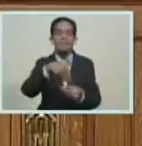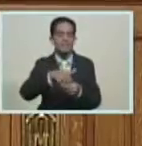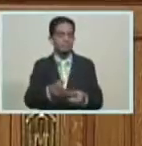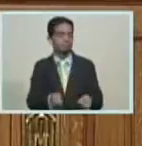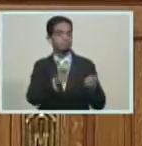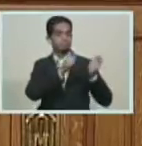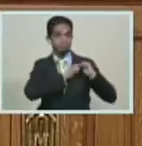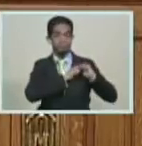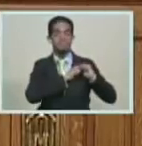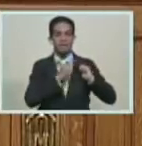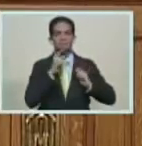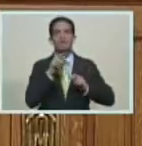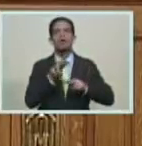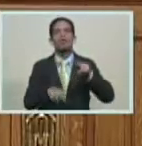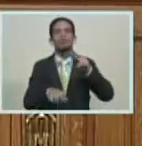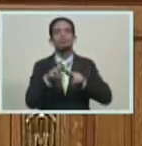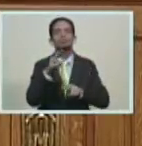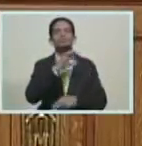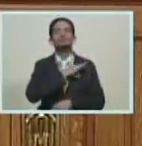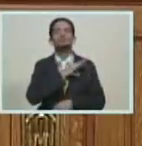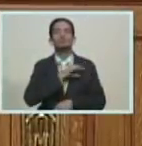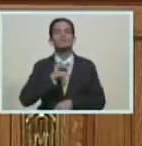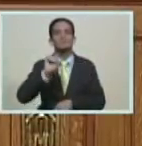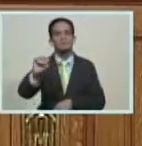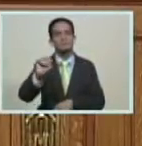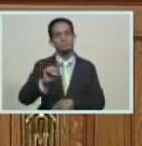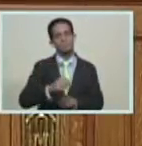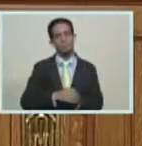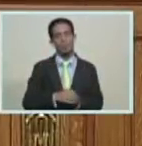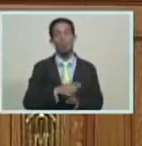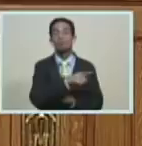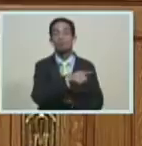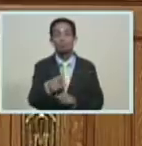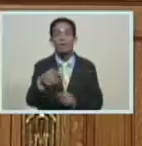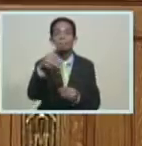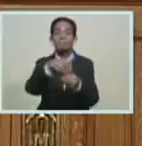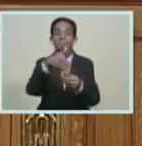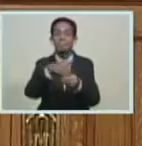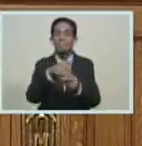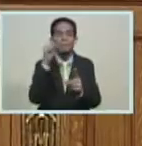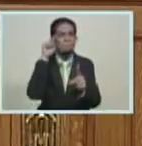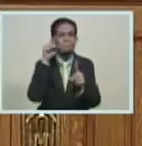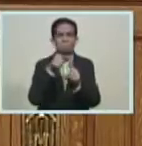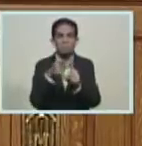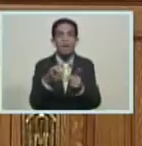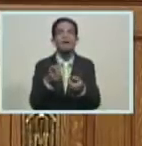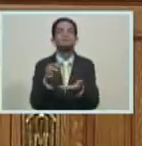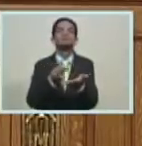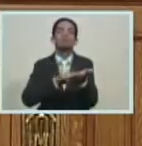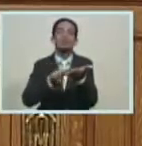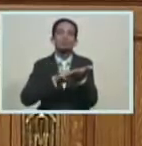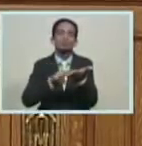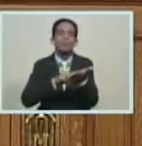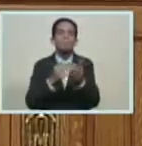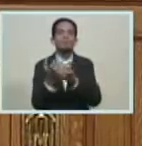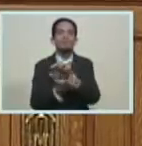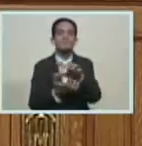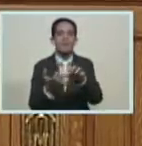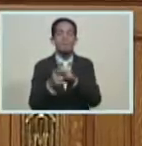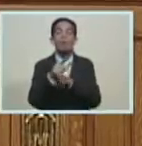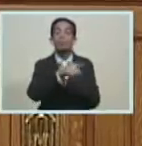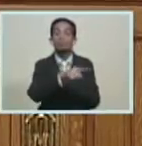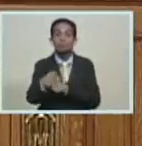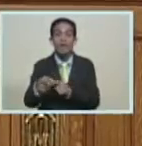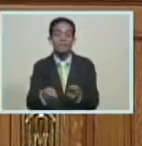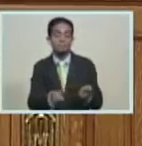el socialismo. Han elegido ustedes a un presidente para solucionar los problemas. Han elegido ustedes un